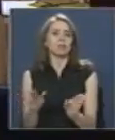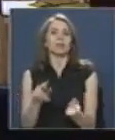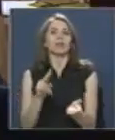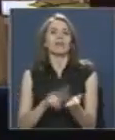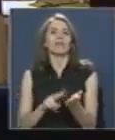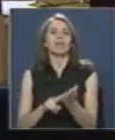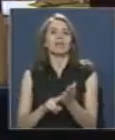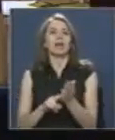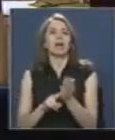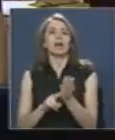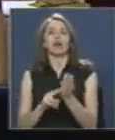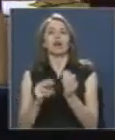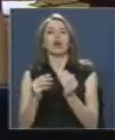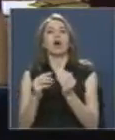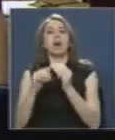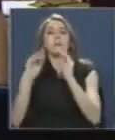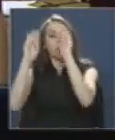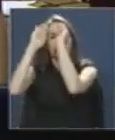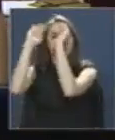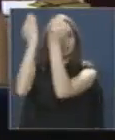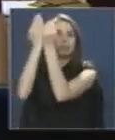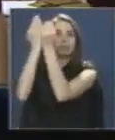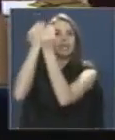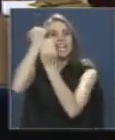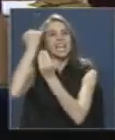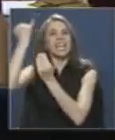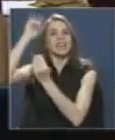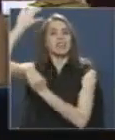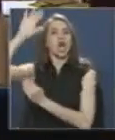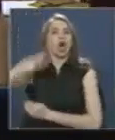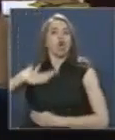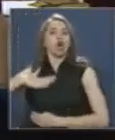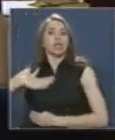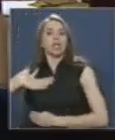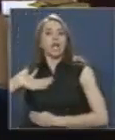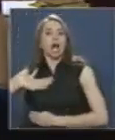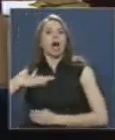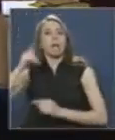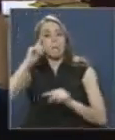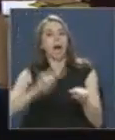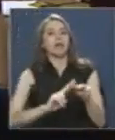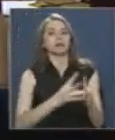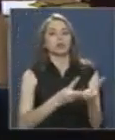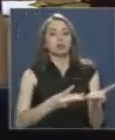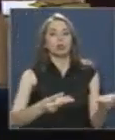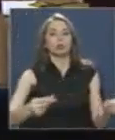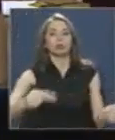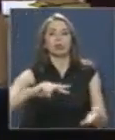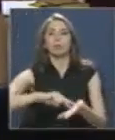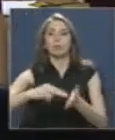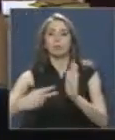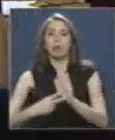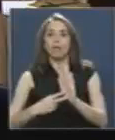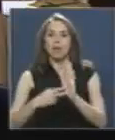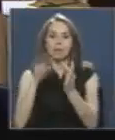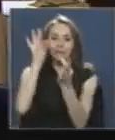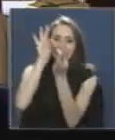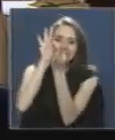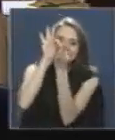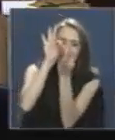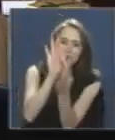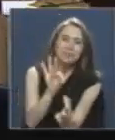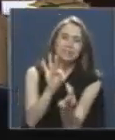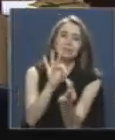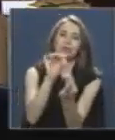verdaderas carcasas ideológicas para ir a la resolución de un problema que es concreto, que es